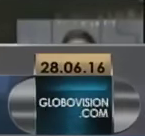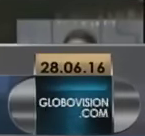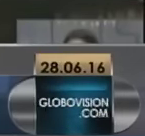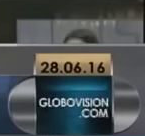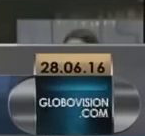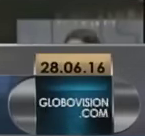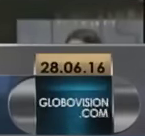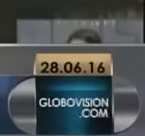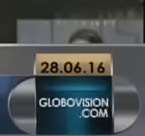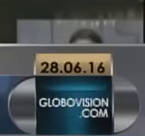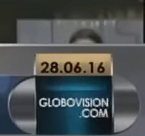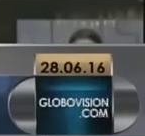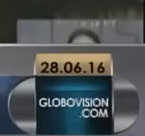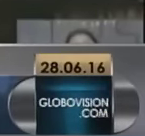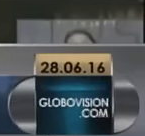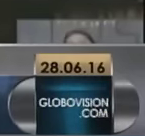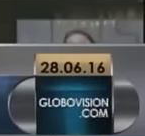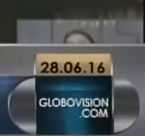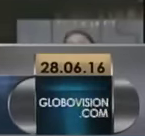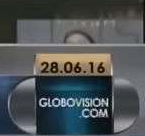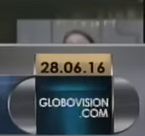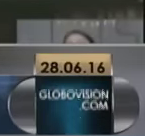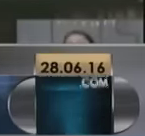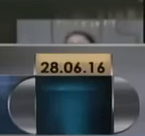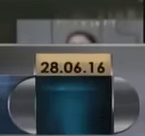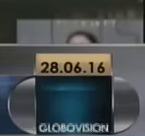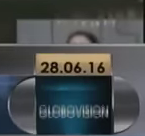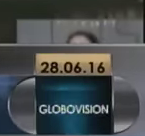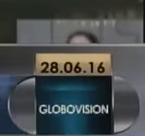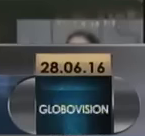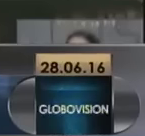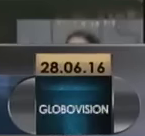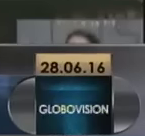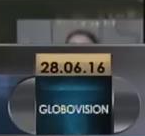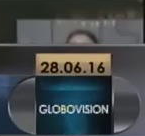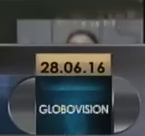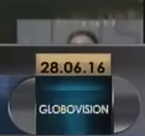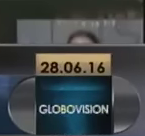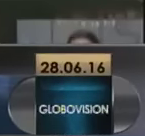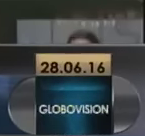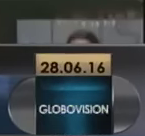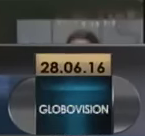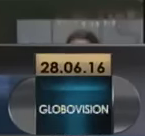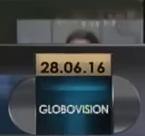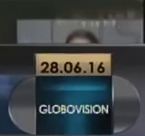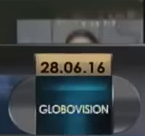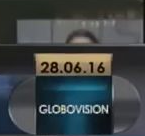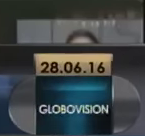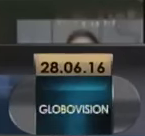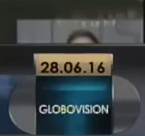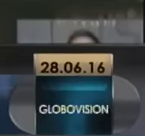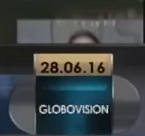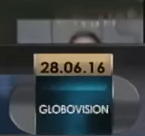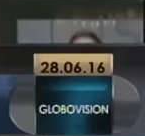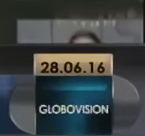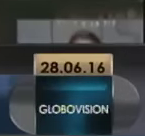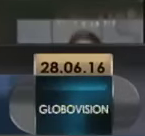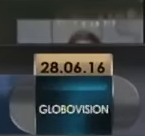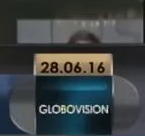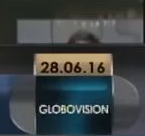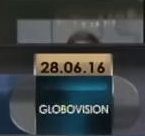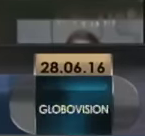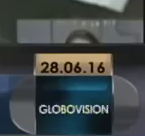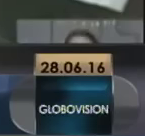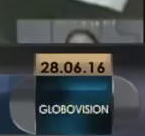Estos medicamentos provienen de los convenios y son los medicamentos que el Ministerio del